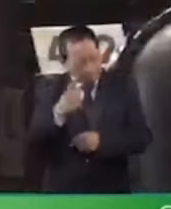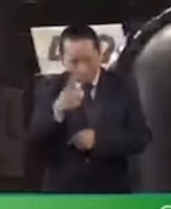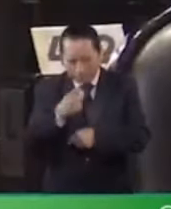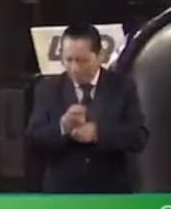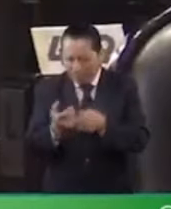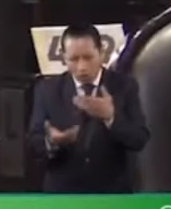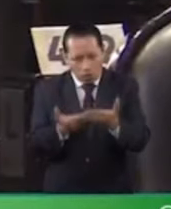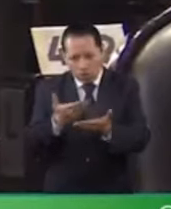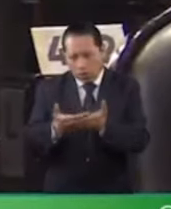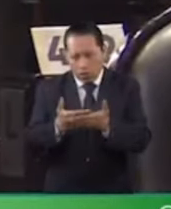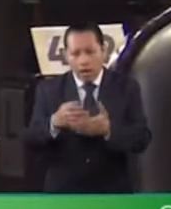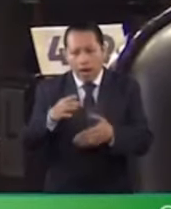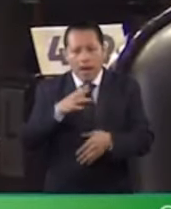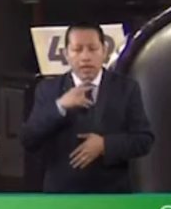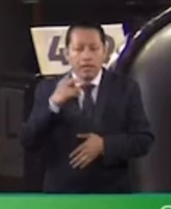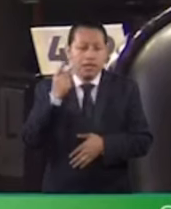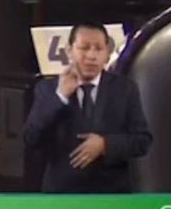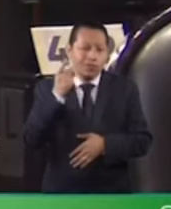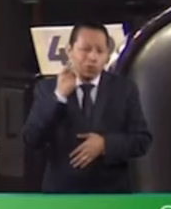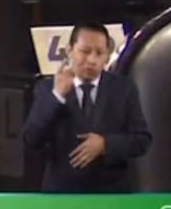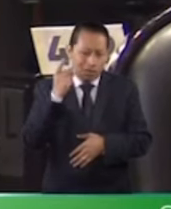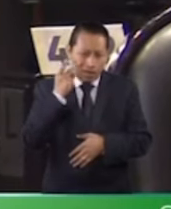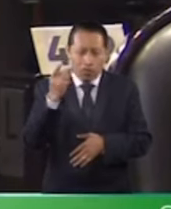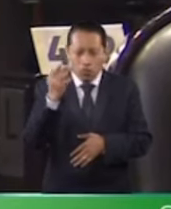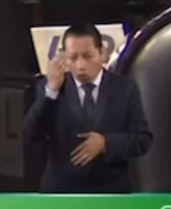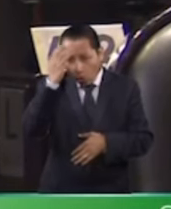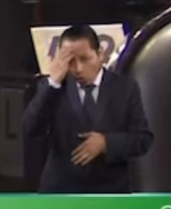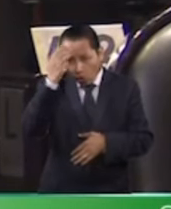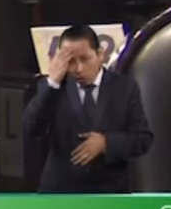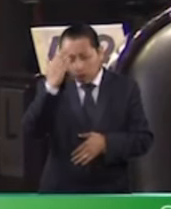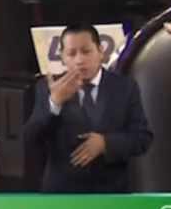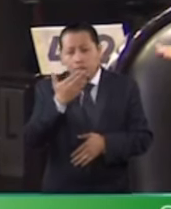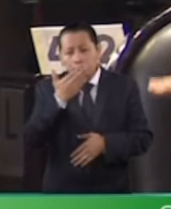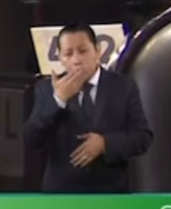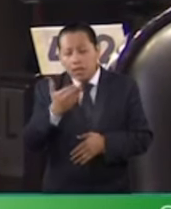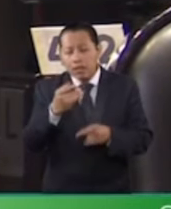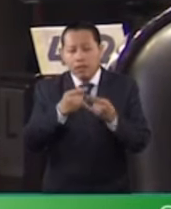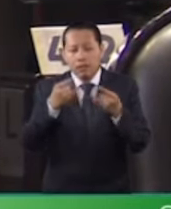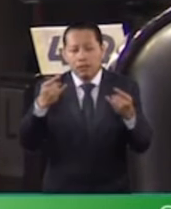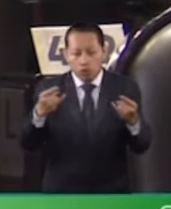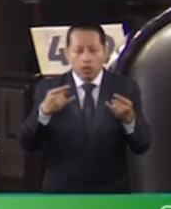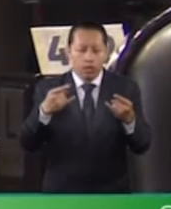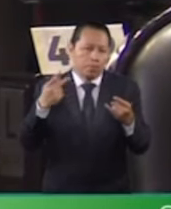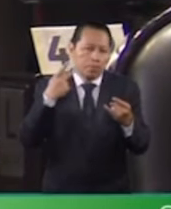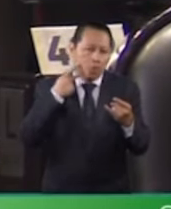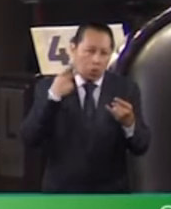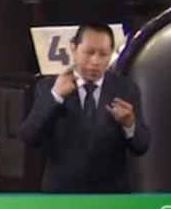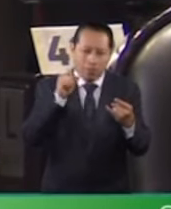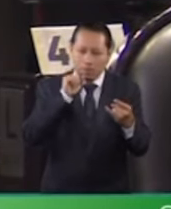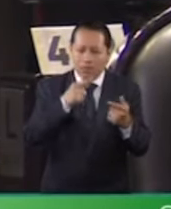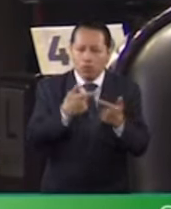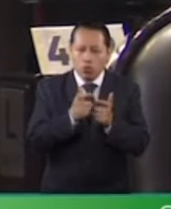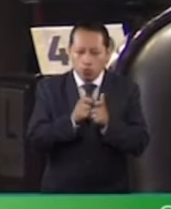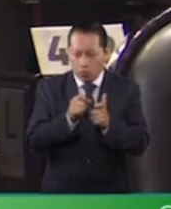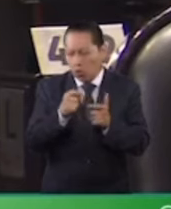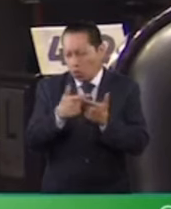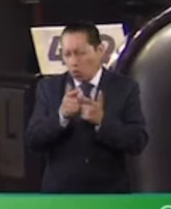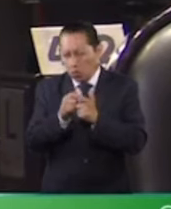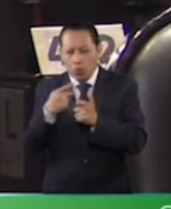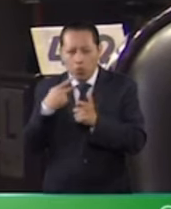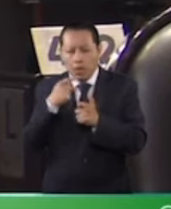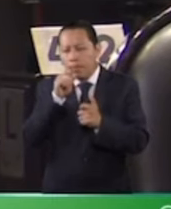dado que el diputado conoce muy bien la historia parlamentaria y la historia de movimiento